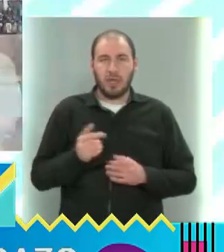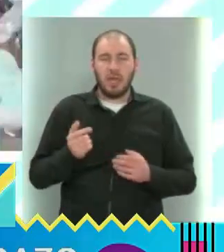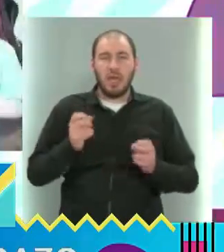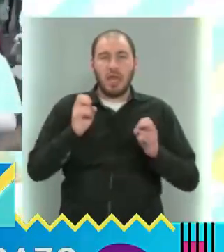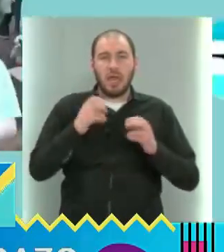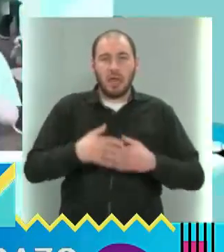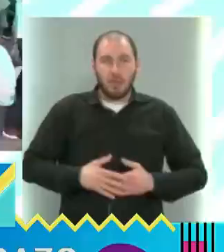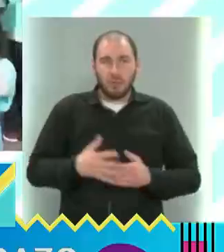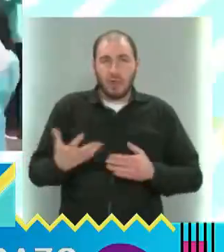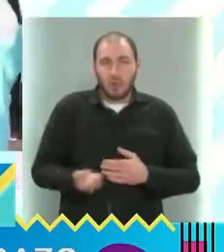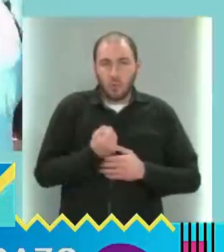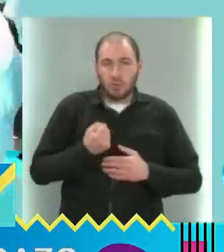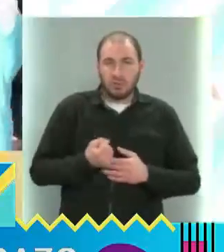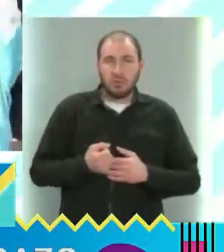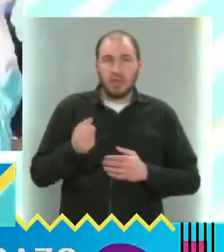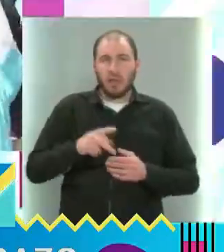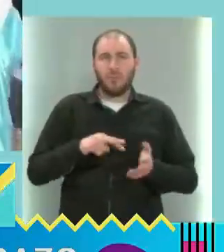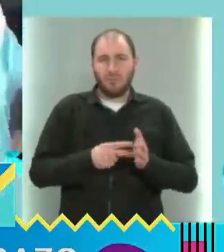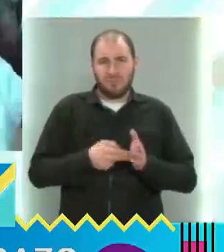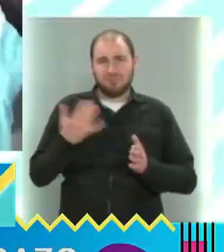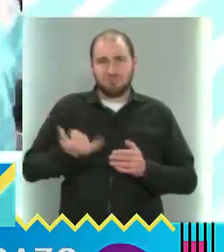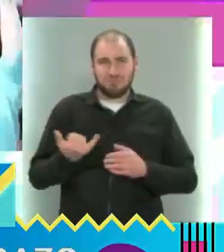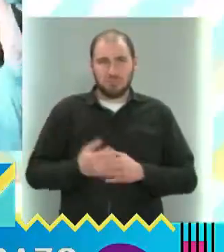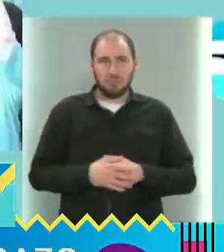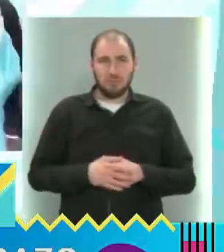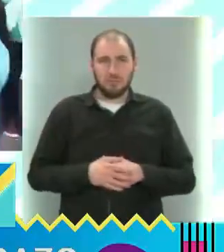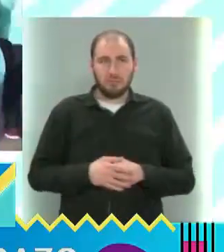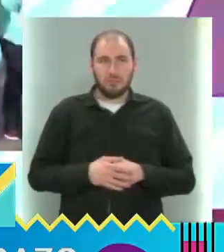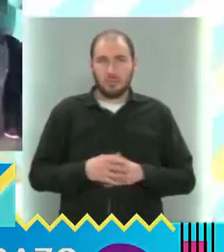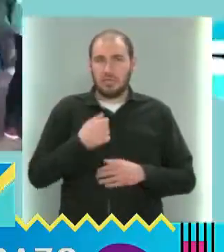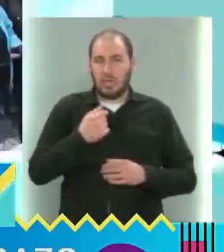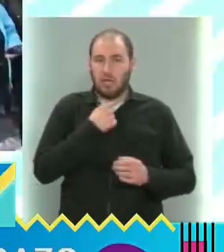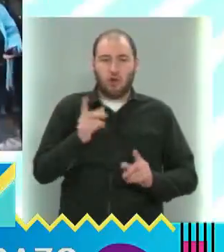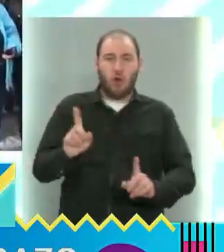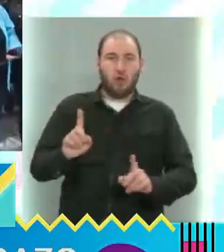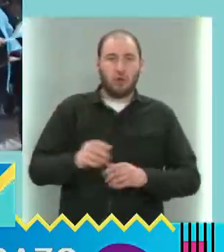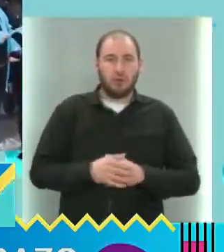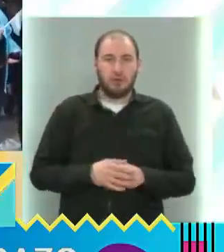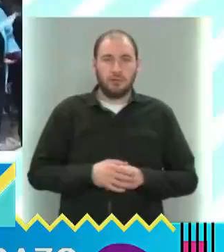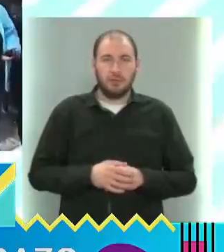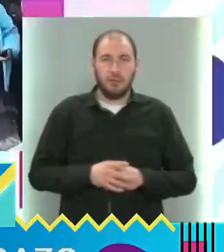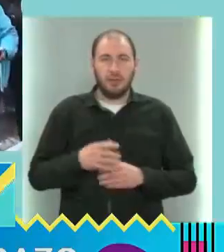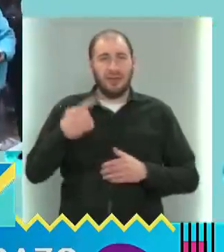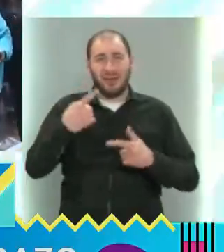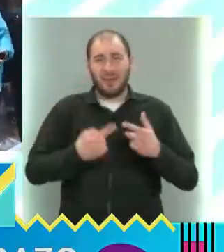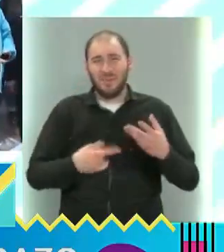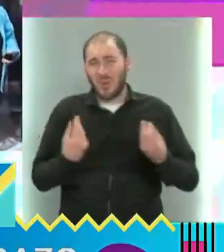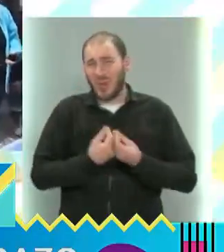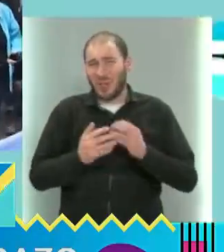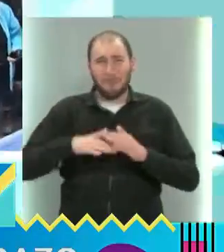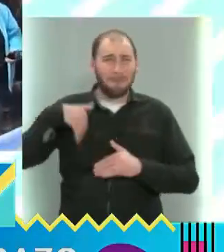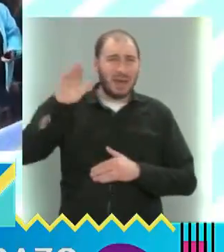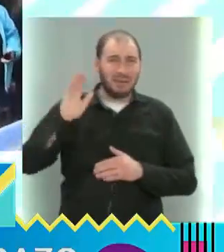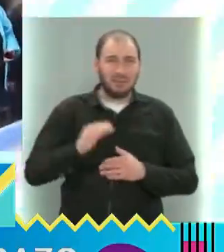estudio, digamos, lo detectan que va a tener dificultades, entonces no lo quieren. Digamos, muchísimos casos más, y de